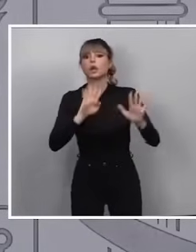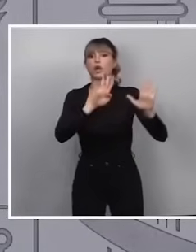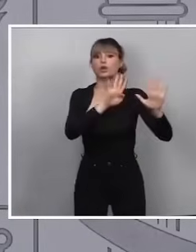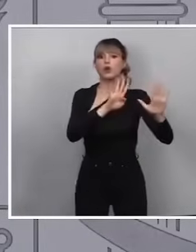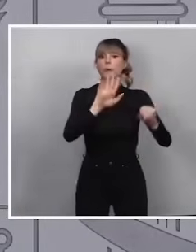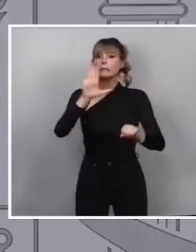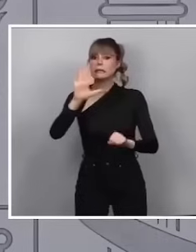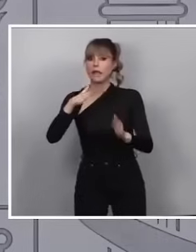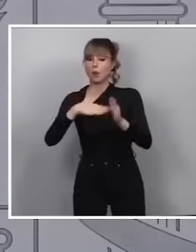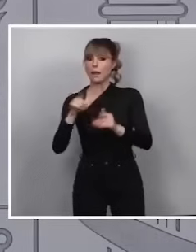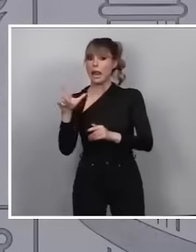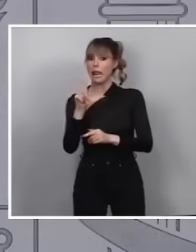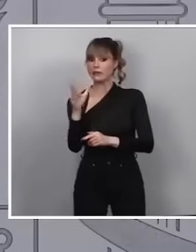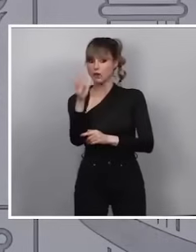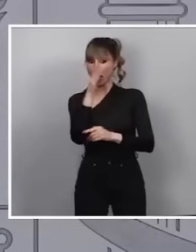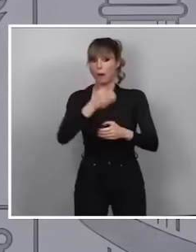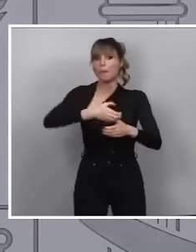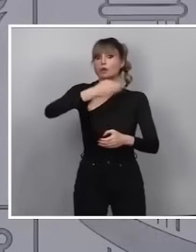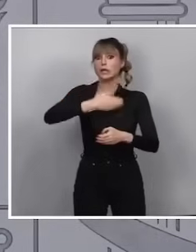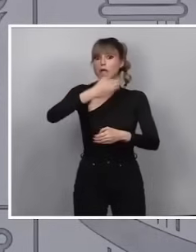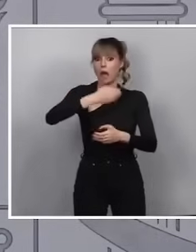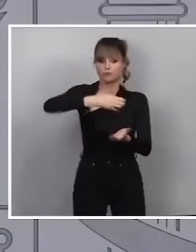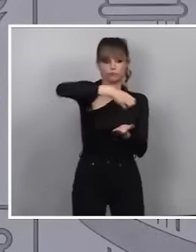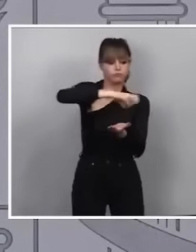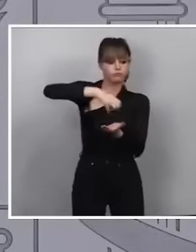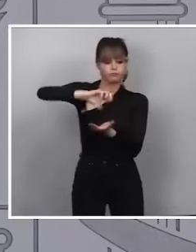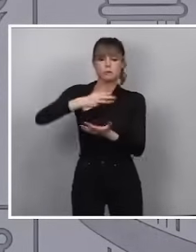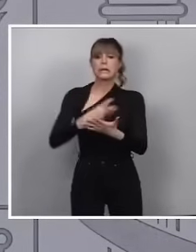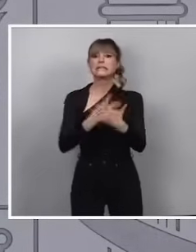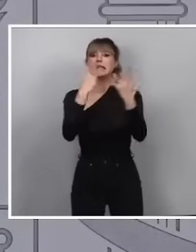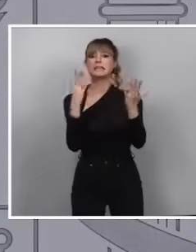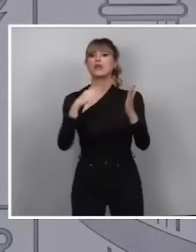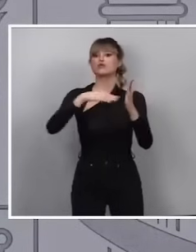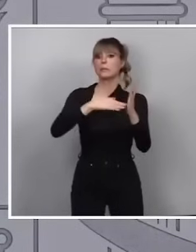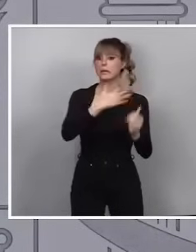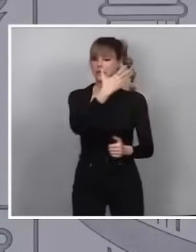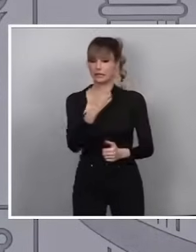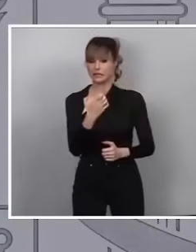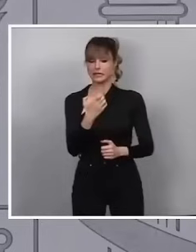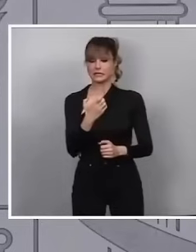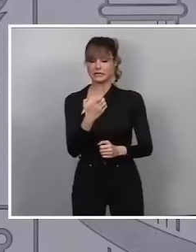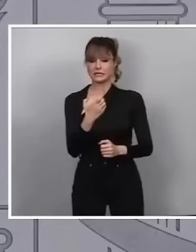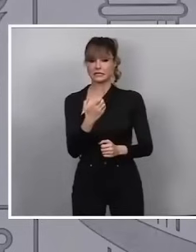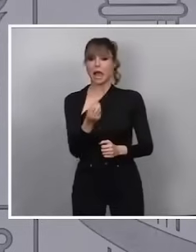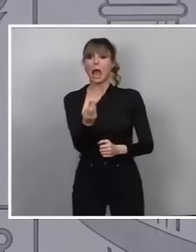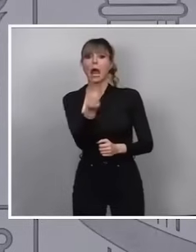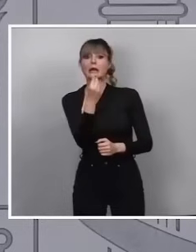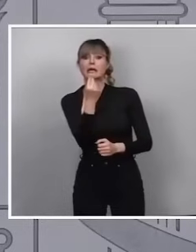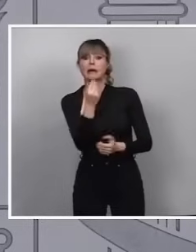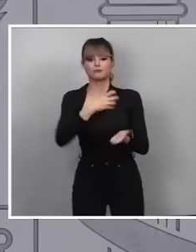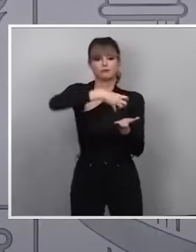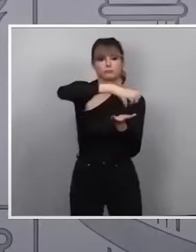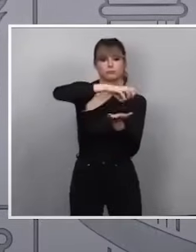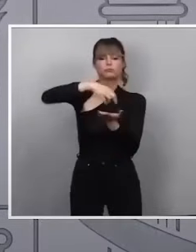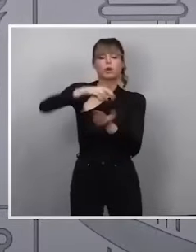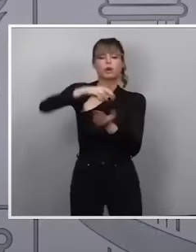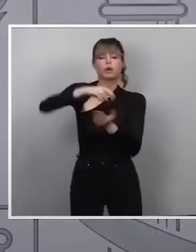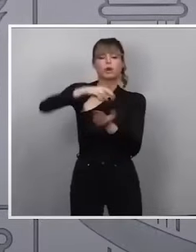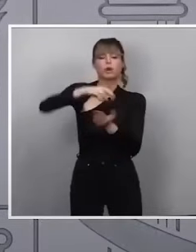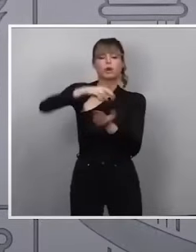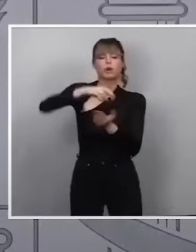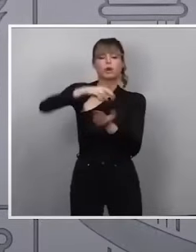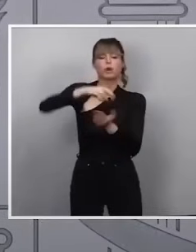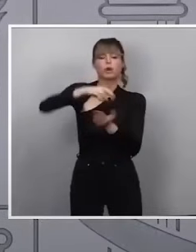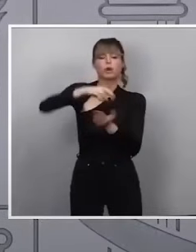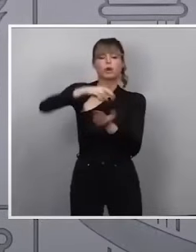95000 litros de agua embotellada y 18.500 raciones de alimento todo el sueldo de